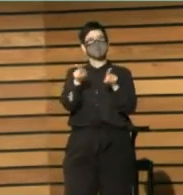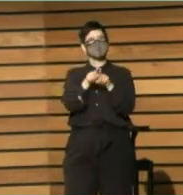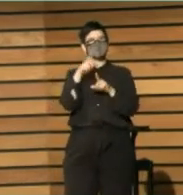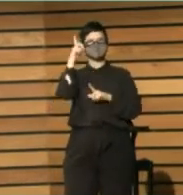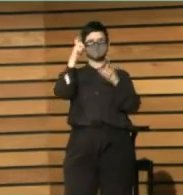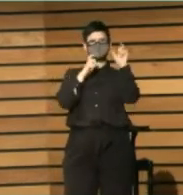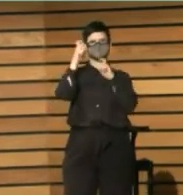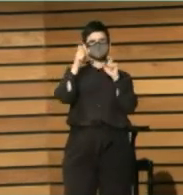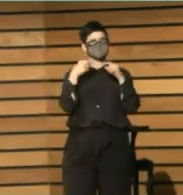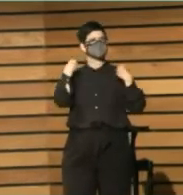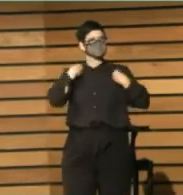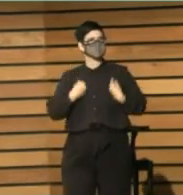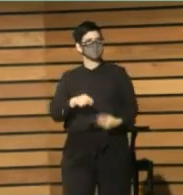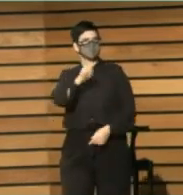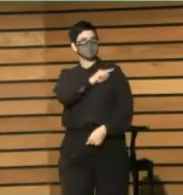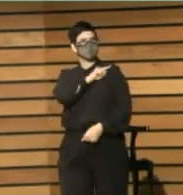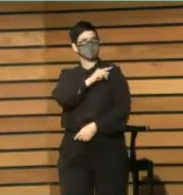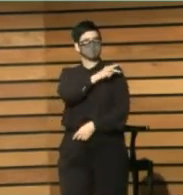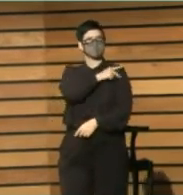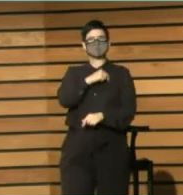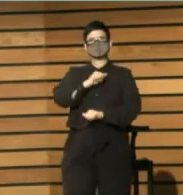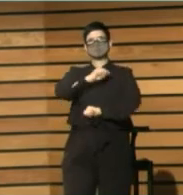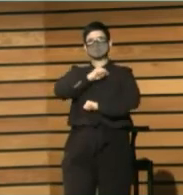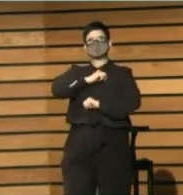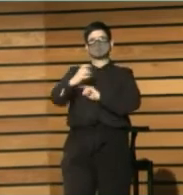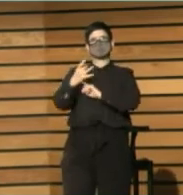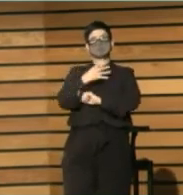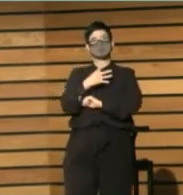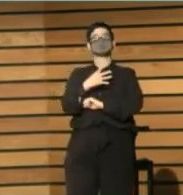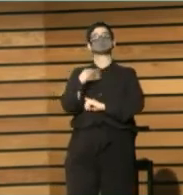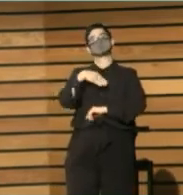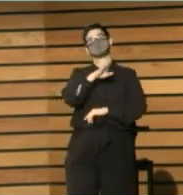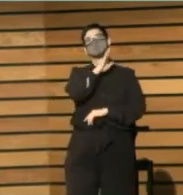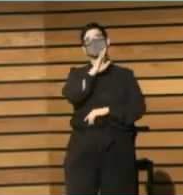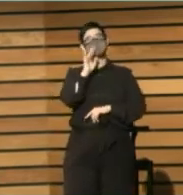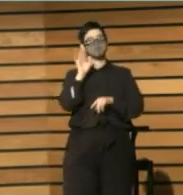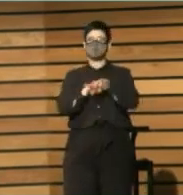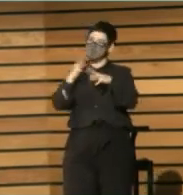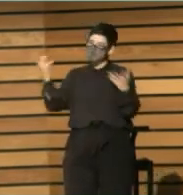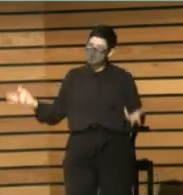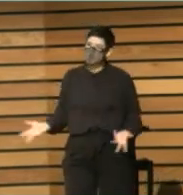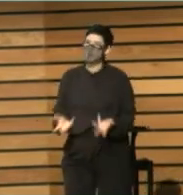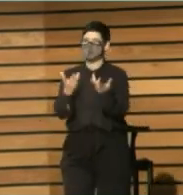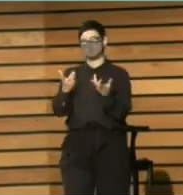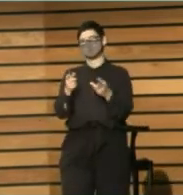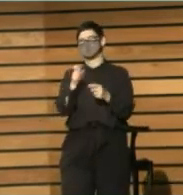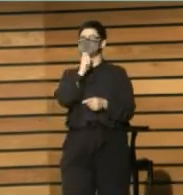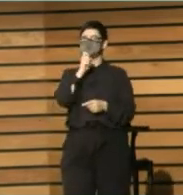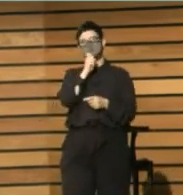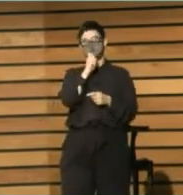no recibía la carta que esperaba y mi madre le levantaba la moral con unos huevos fritos.